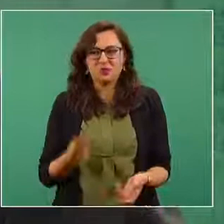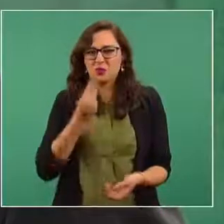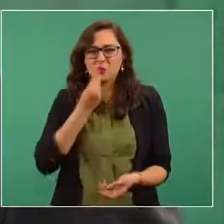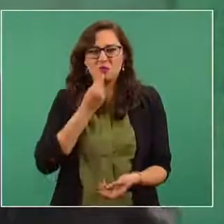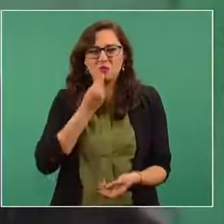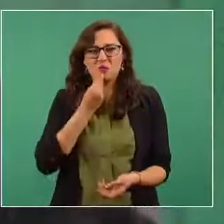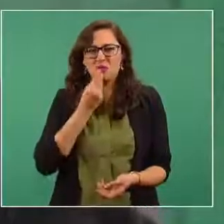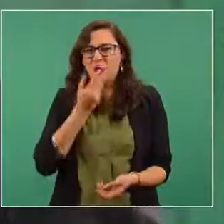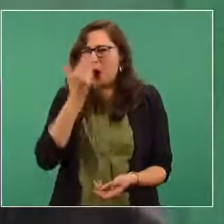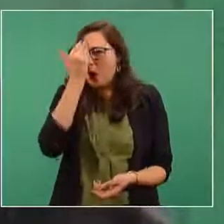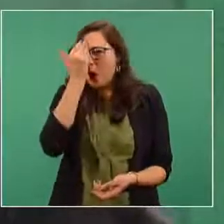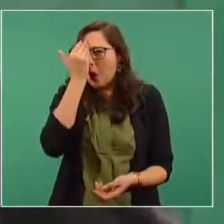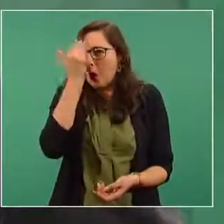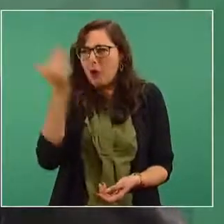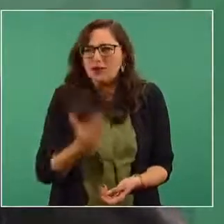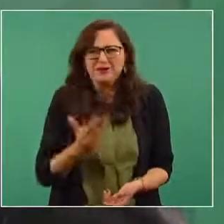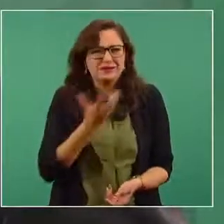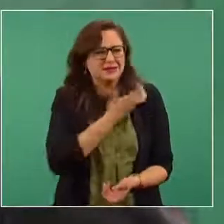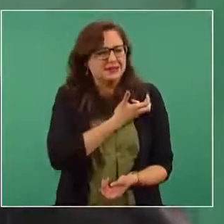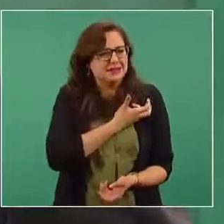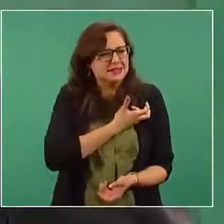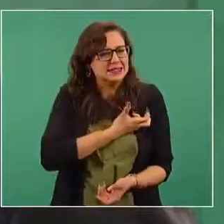tránsito hacia Estados Unidos